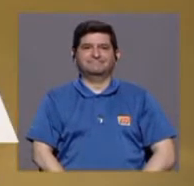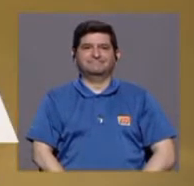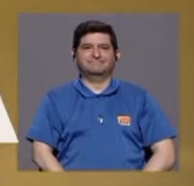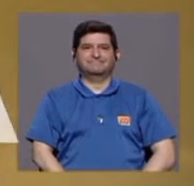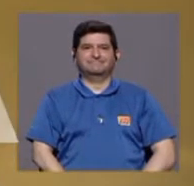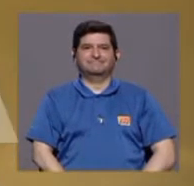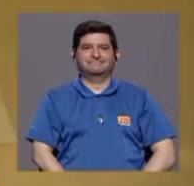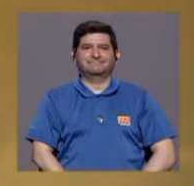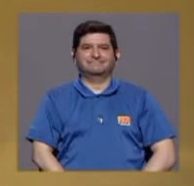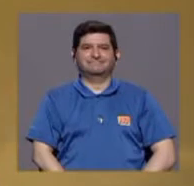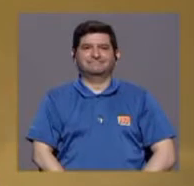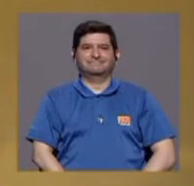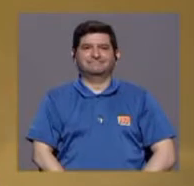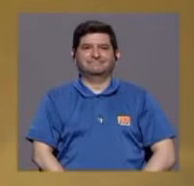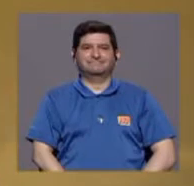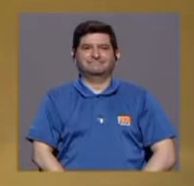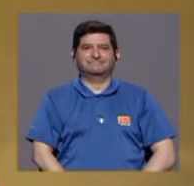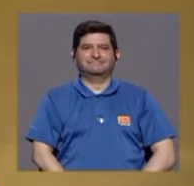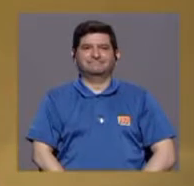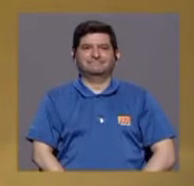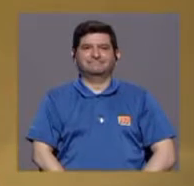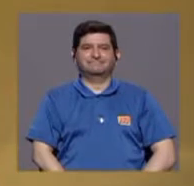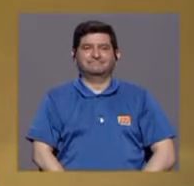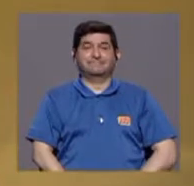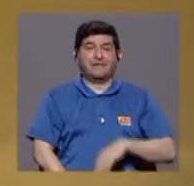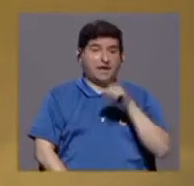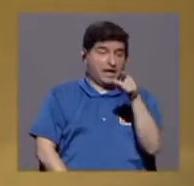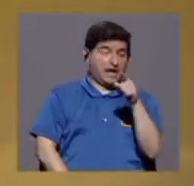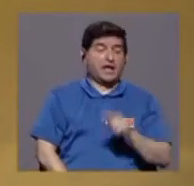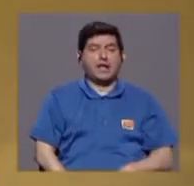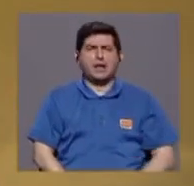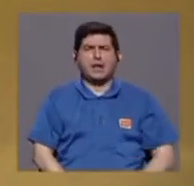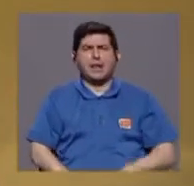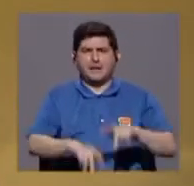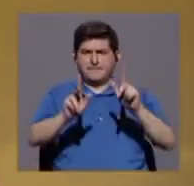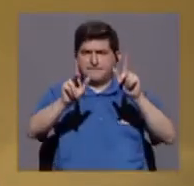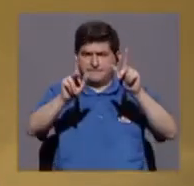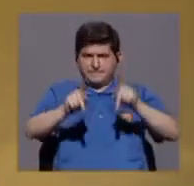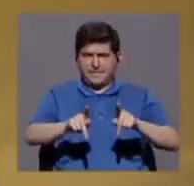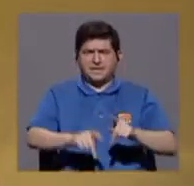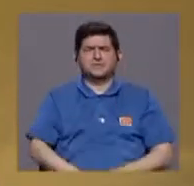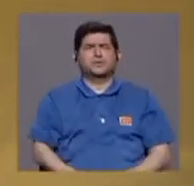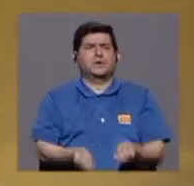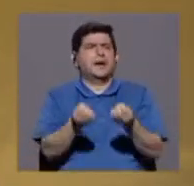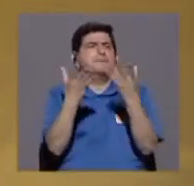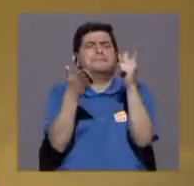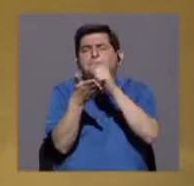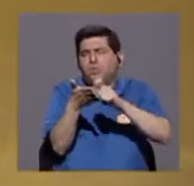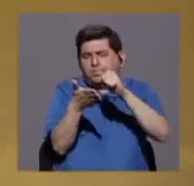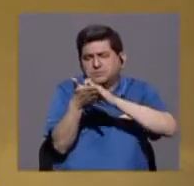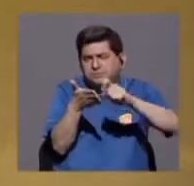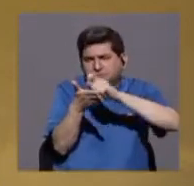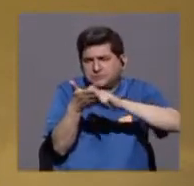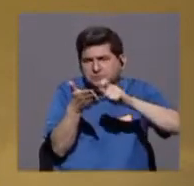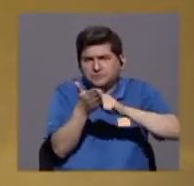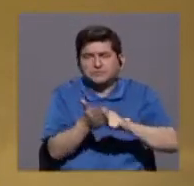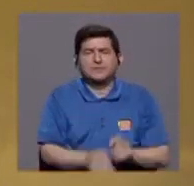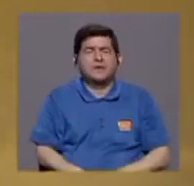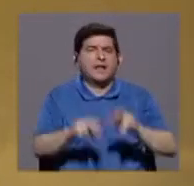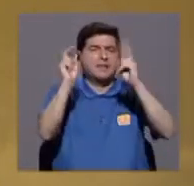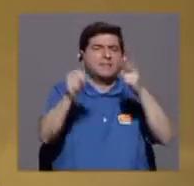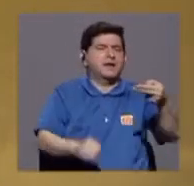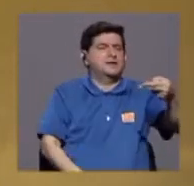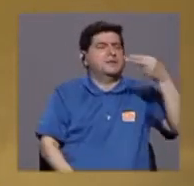es uno de los más prolíficos autores en temas de